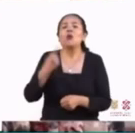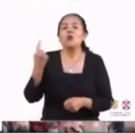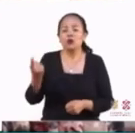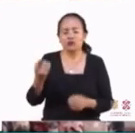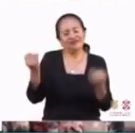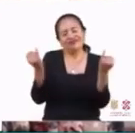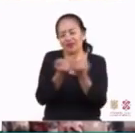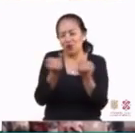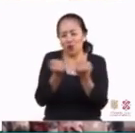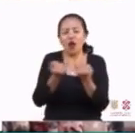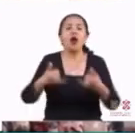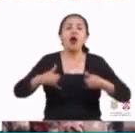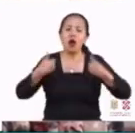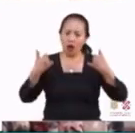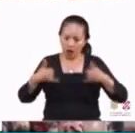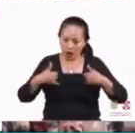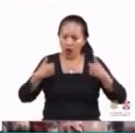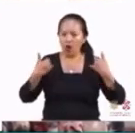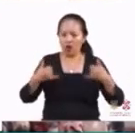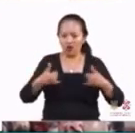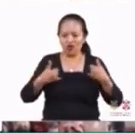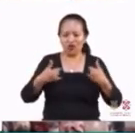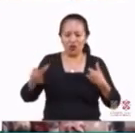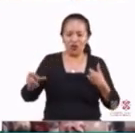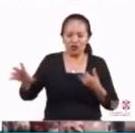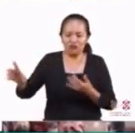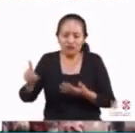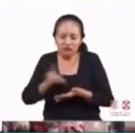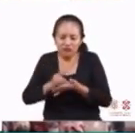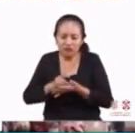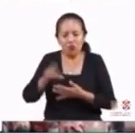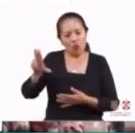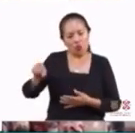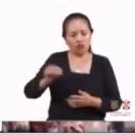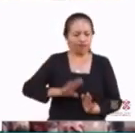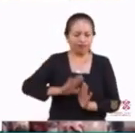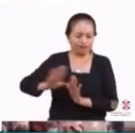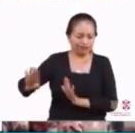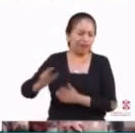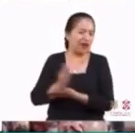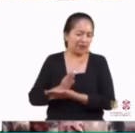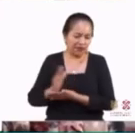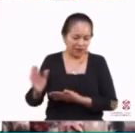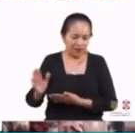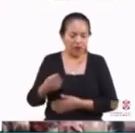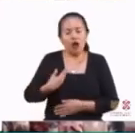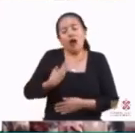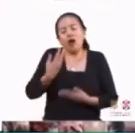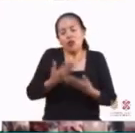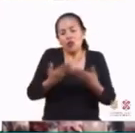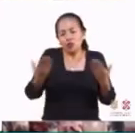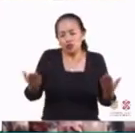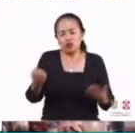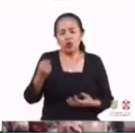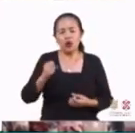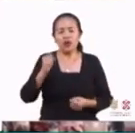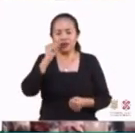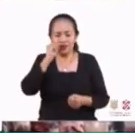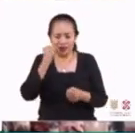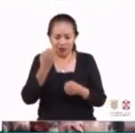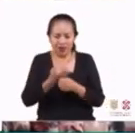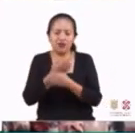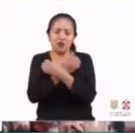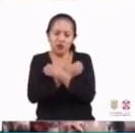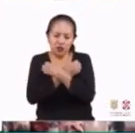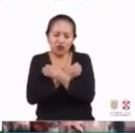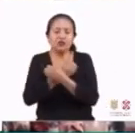a los jóvenes para que no tengan que acercarse a las drogas. Entonces, estamos trabajando con la SEP, y en el caso de la ciudad